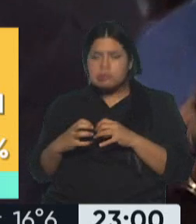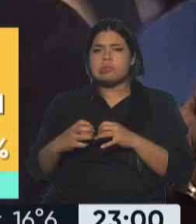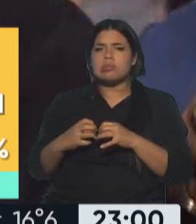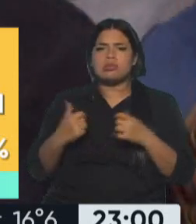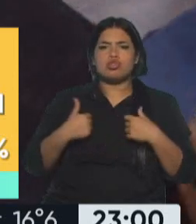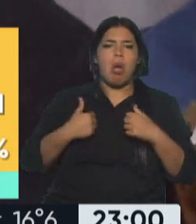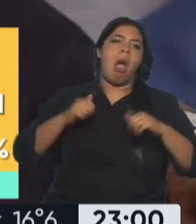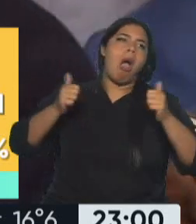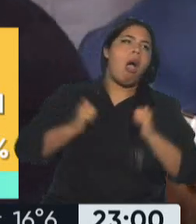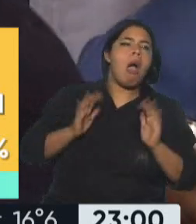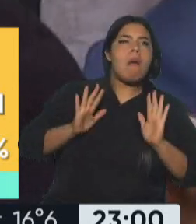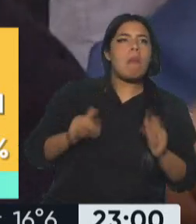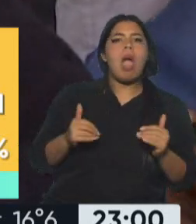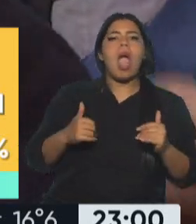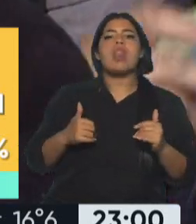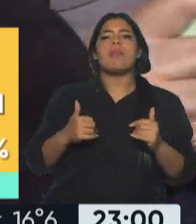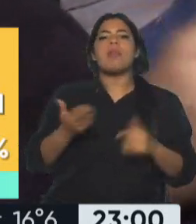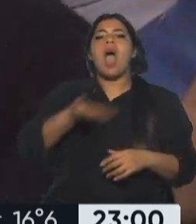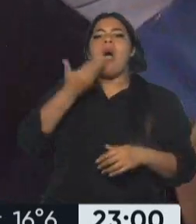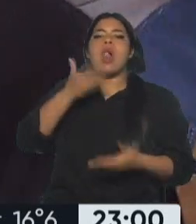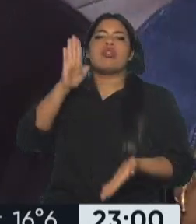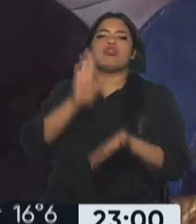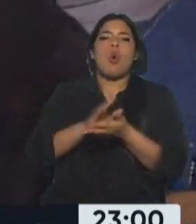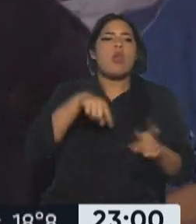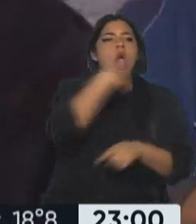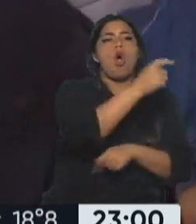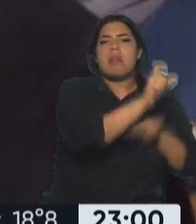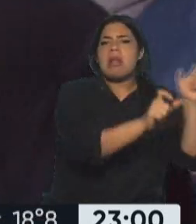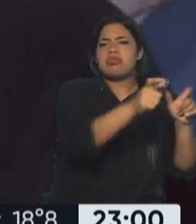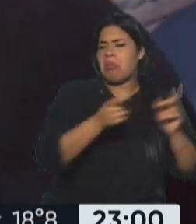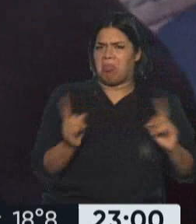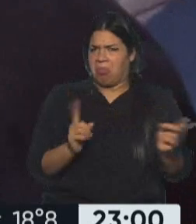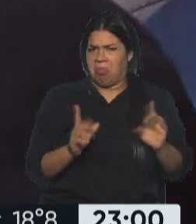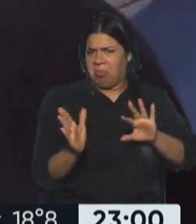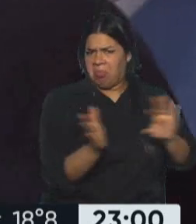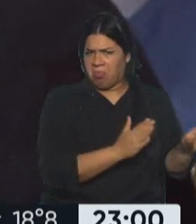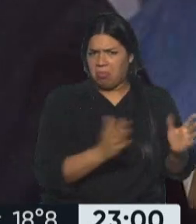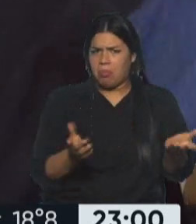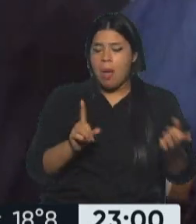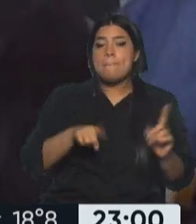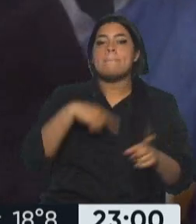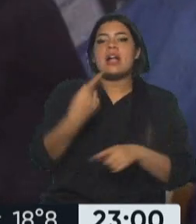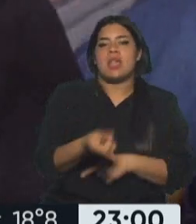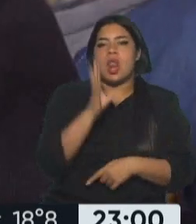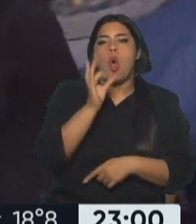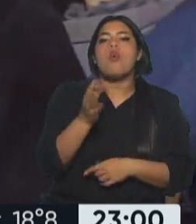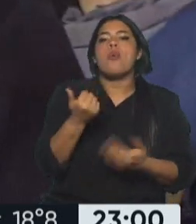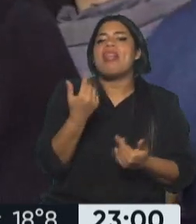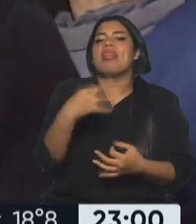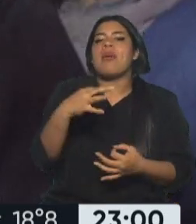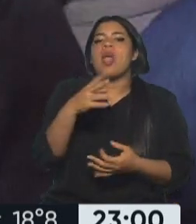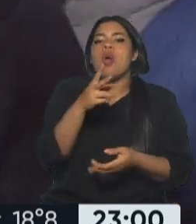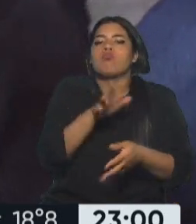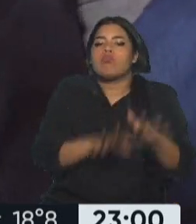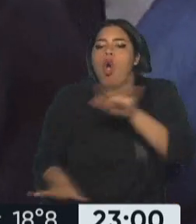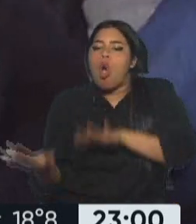hablar de la campaña de los candidatos de Schiaretti y de la campaña del kirchnerismo. Mañana claramente ese es nuestro escenario y ahí vamos a tener que reconfigurar nuestra